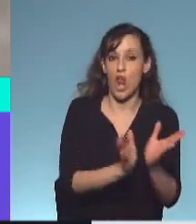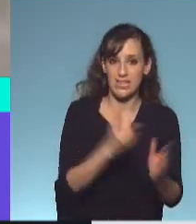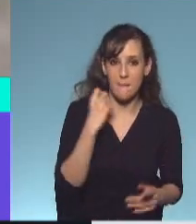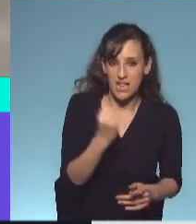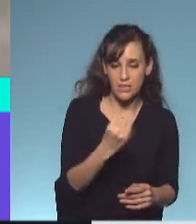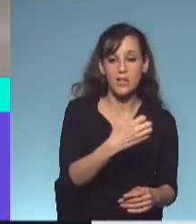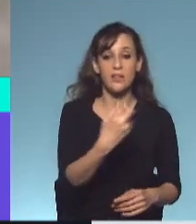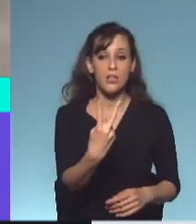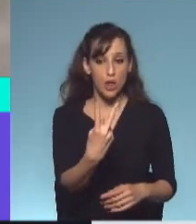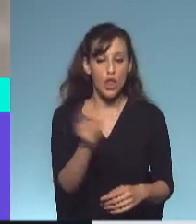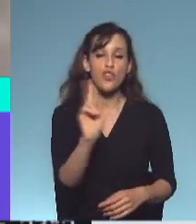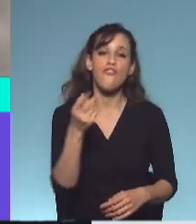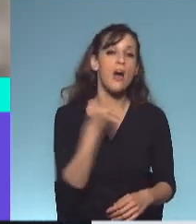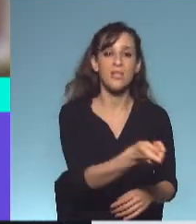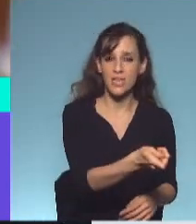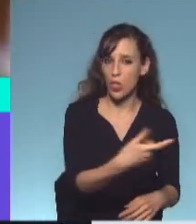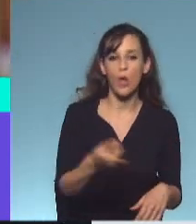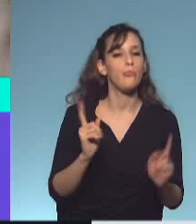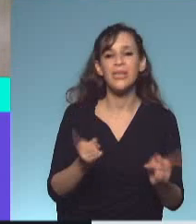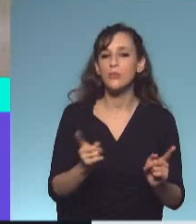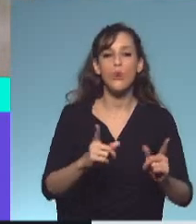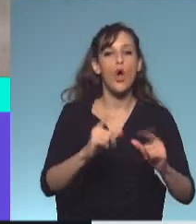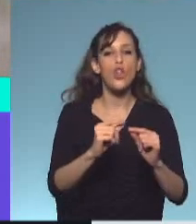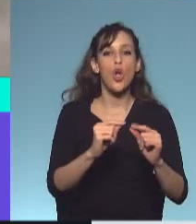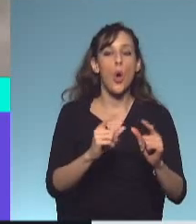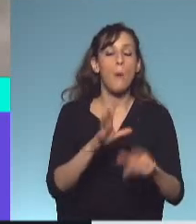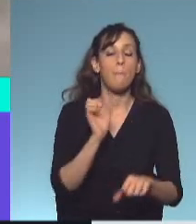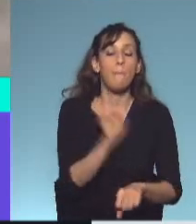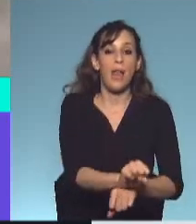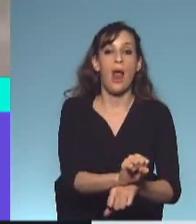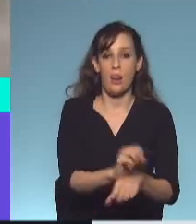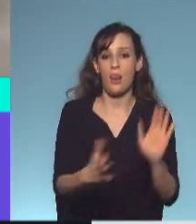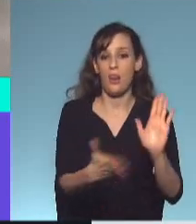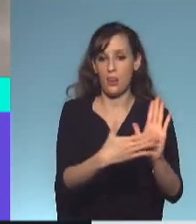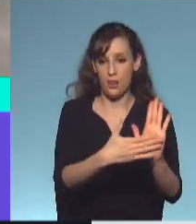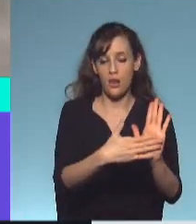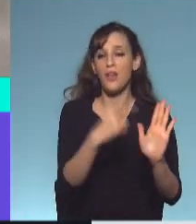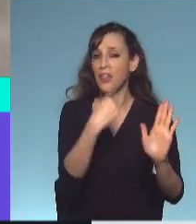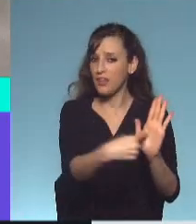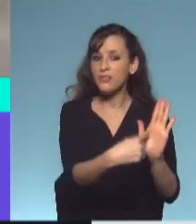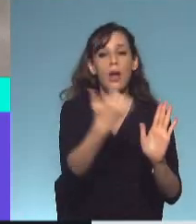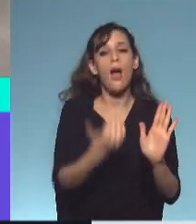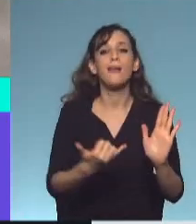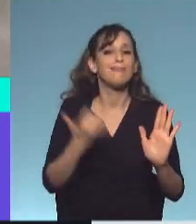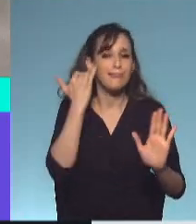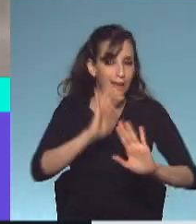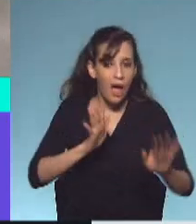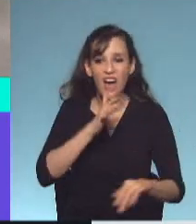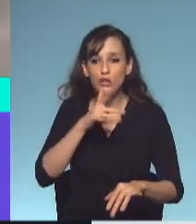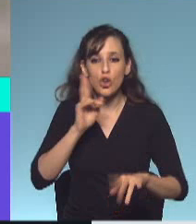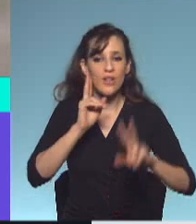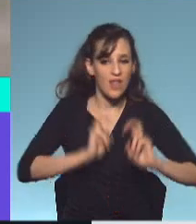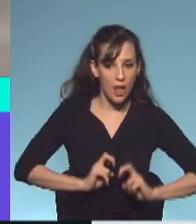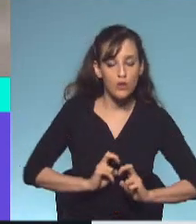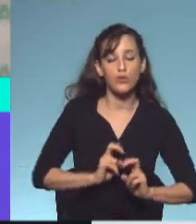femicidios tal cual lo señala el código penal de nuestro país tenemos 14 casos en investigación y